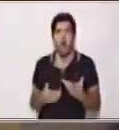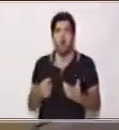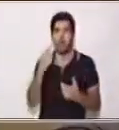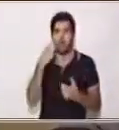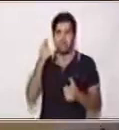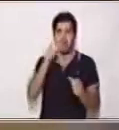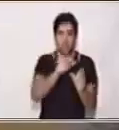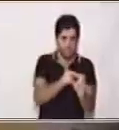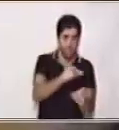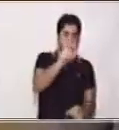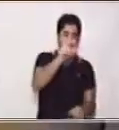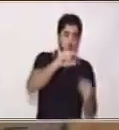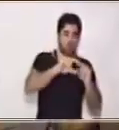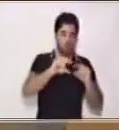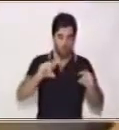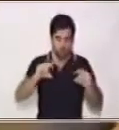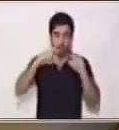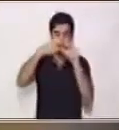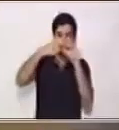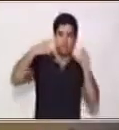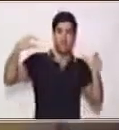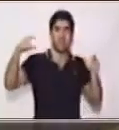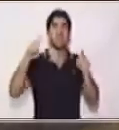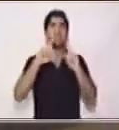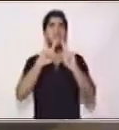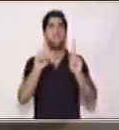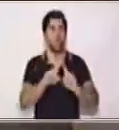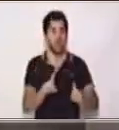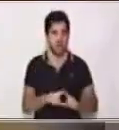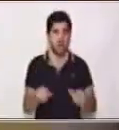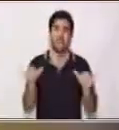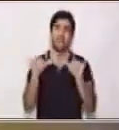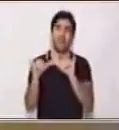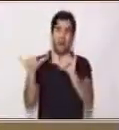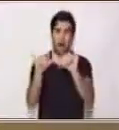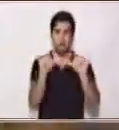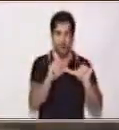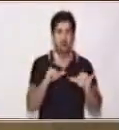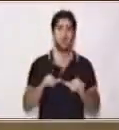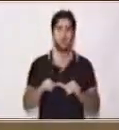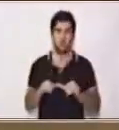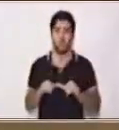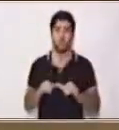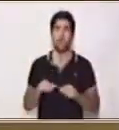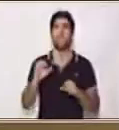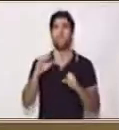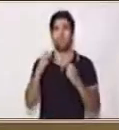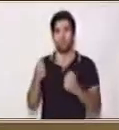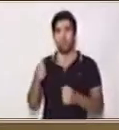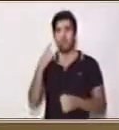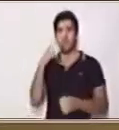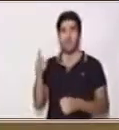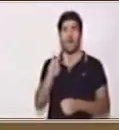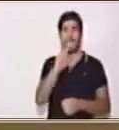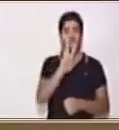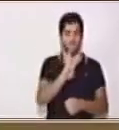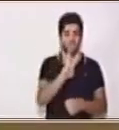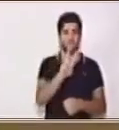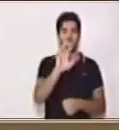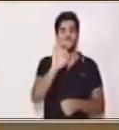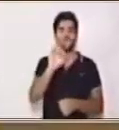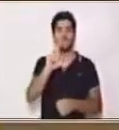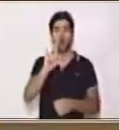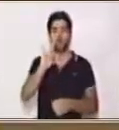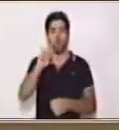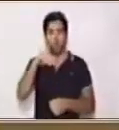multiplicar esas 3 medidas que nos están dando de esta figura. El volumen entonces, como podemos ver